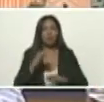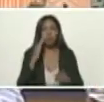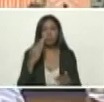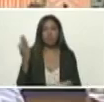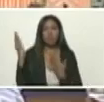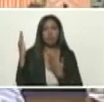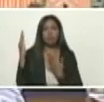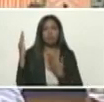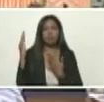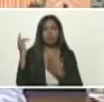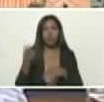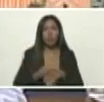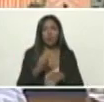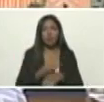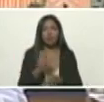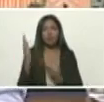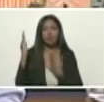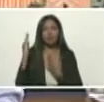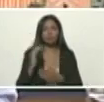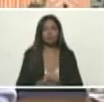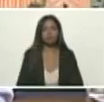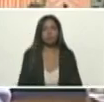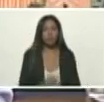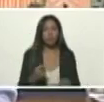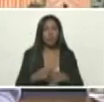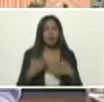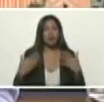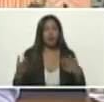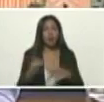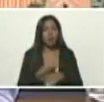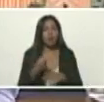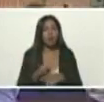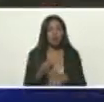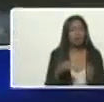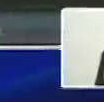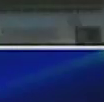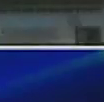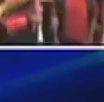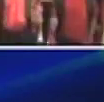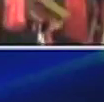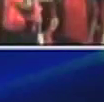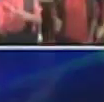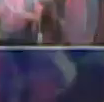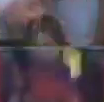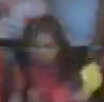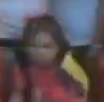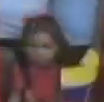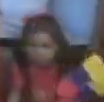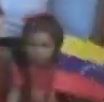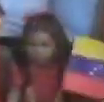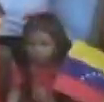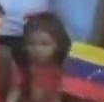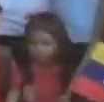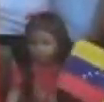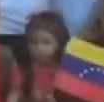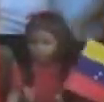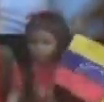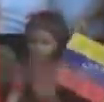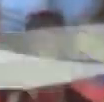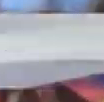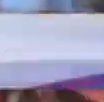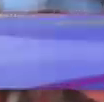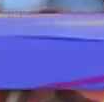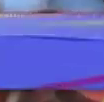Adelante, gobernadora, gran gobernadora del estado Lara. Gracias, mi comandante en jefe.